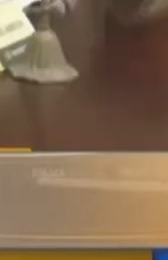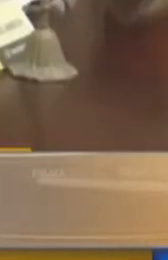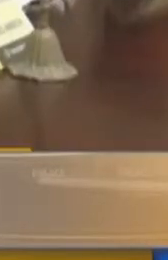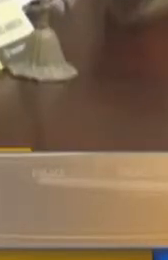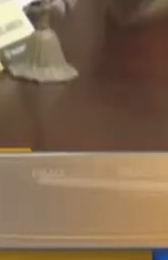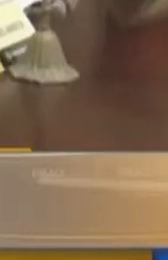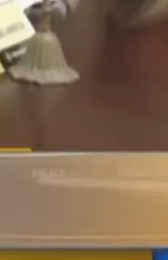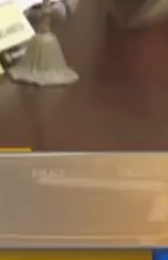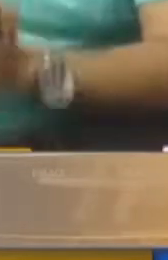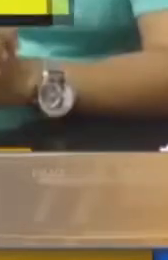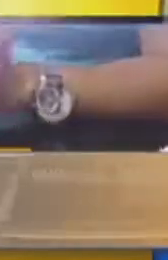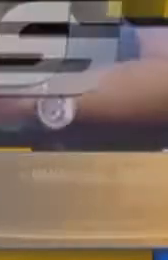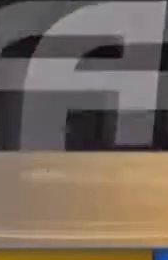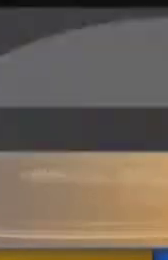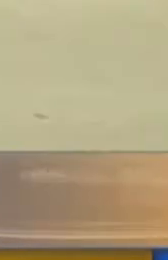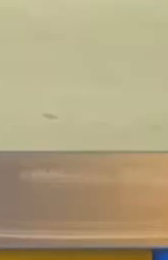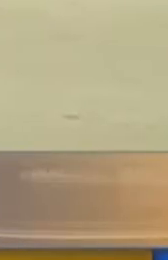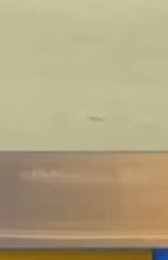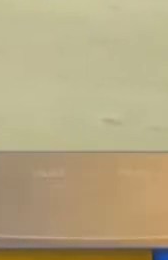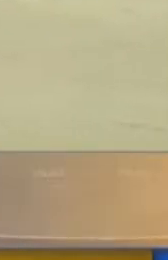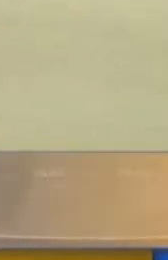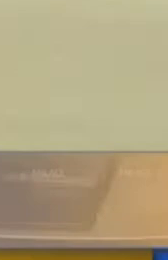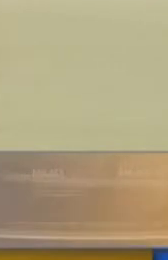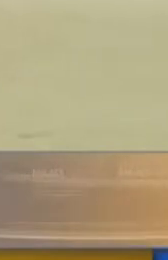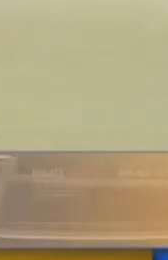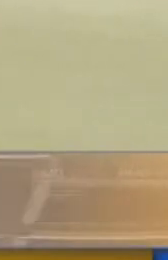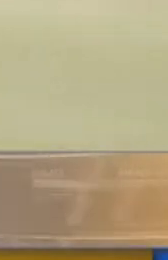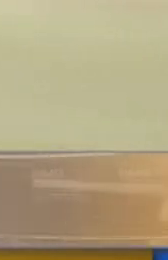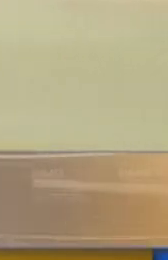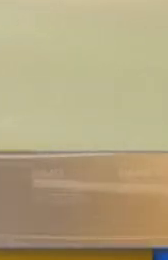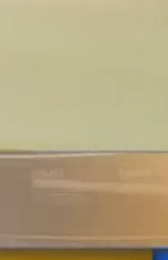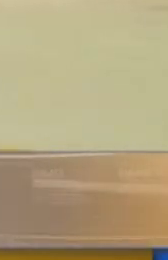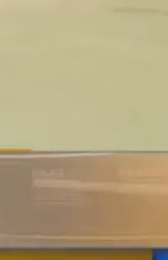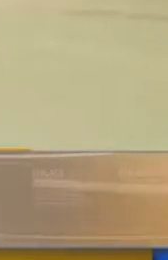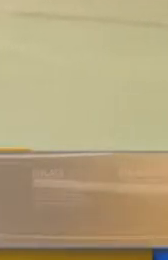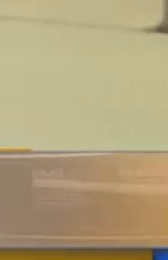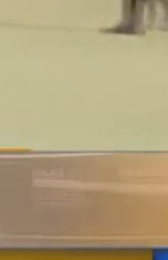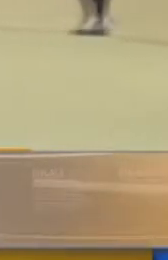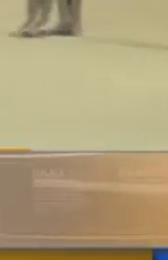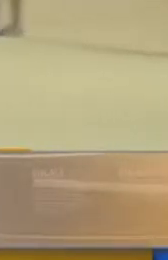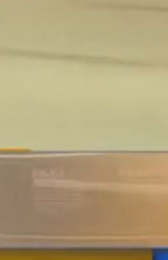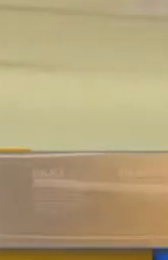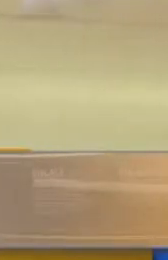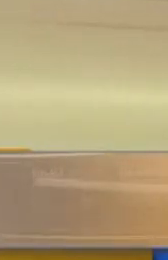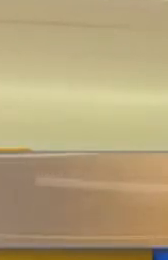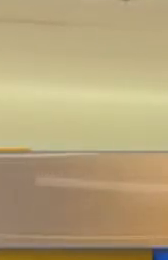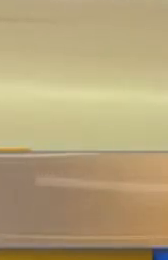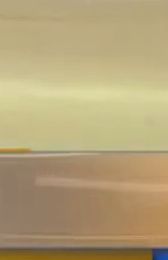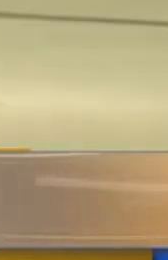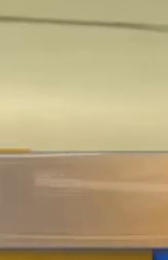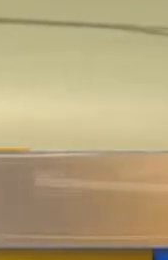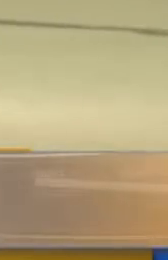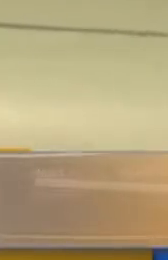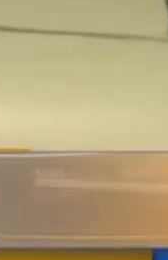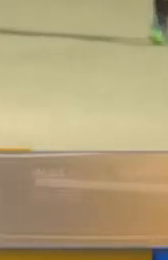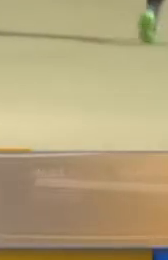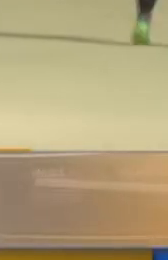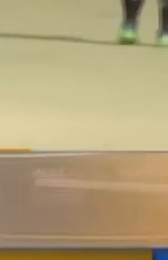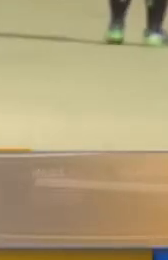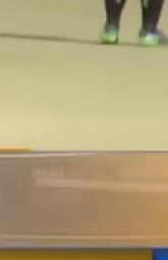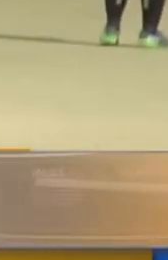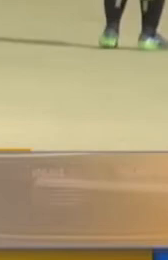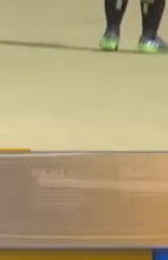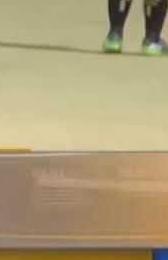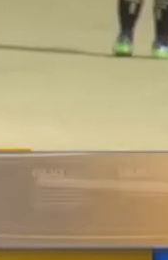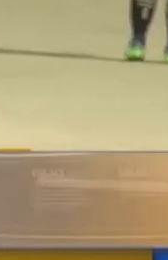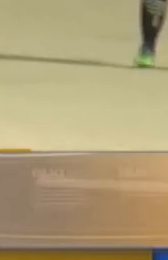serían convocadas a sesiones extras. En los deportes, en la cancha Polipolvo del barrio 9 de Abril continúa torneo de minifútbol femenino con un destacado nivel